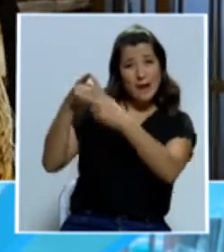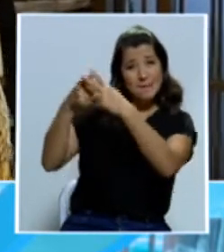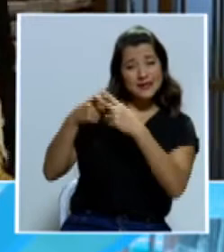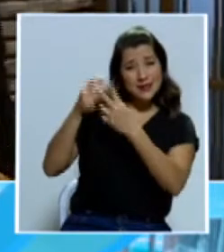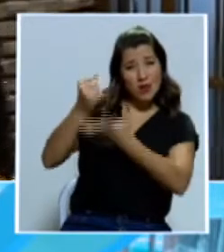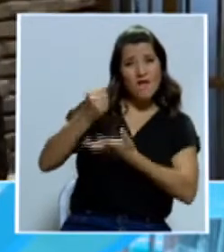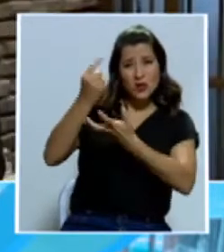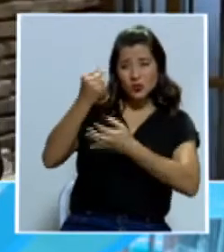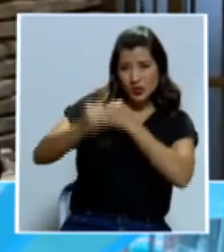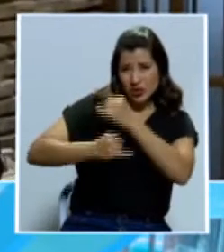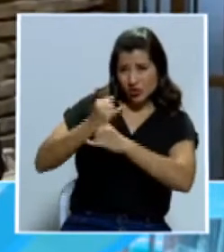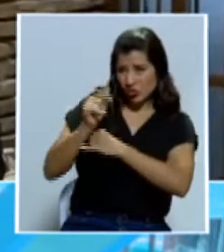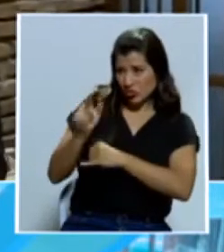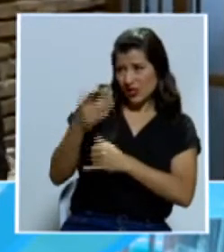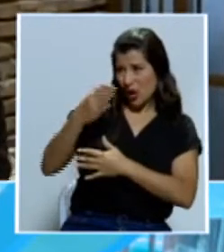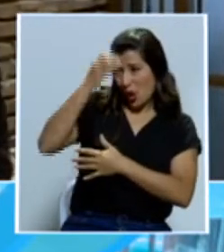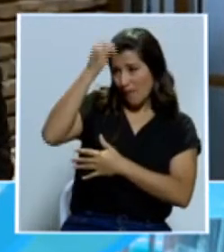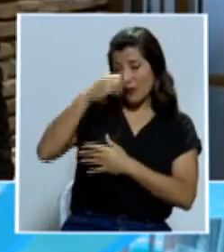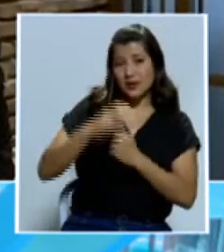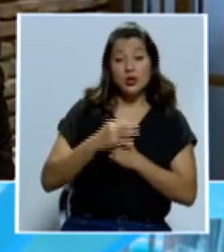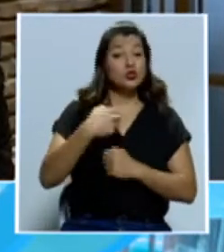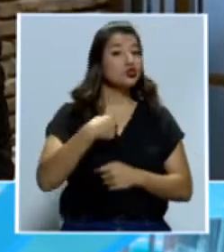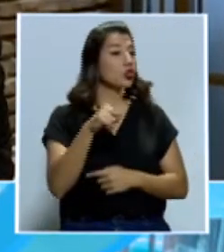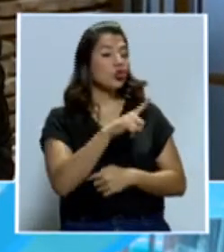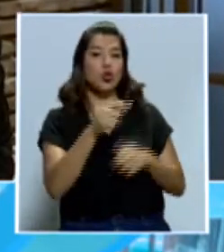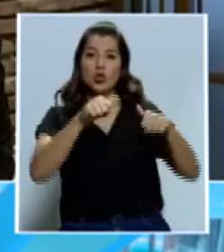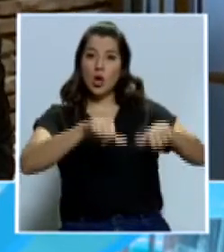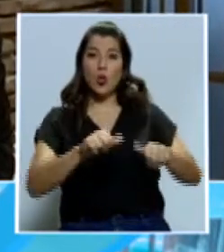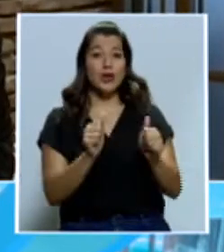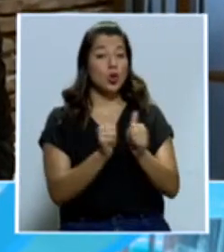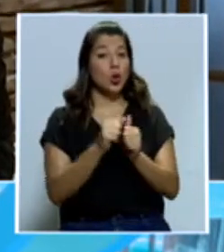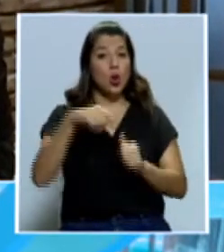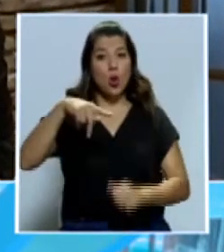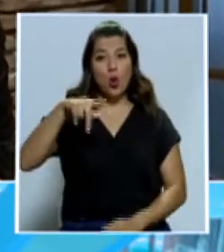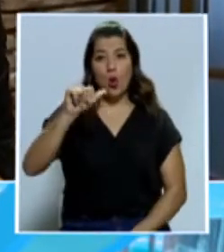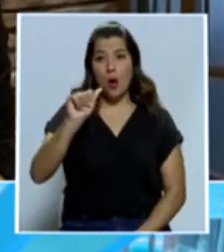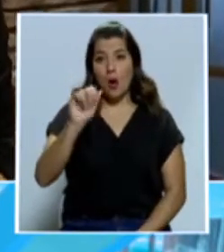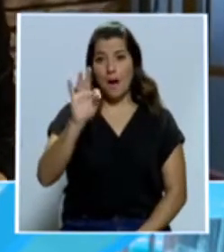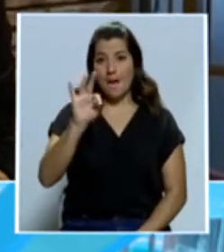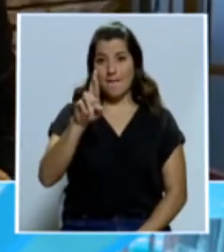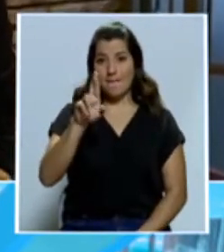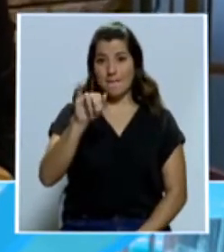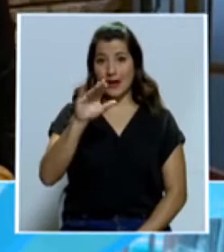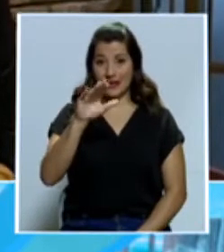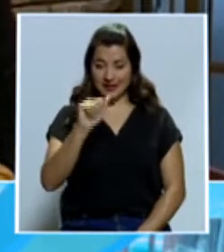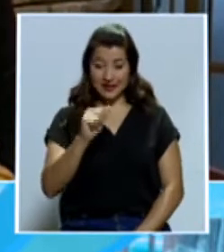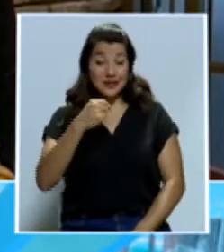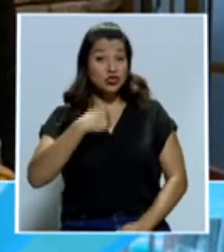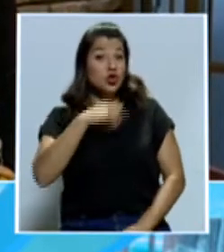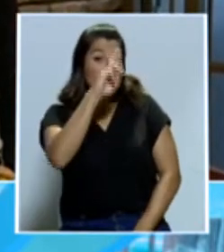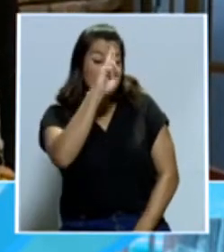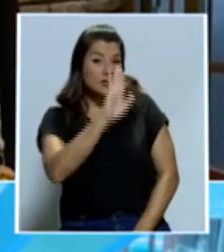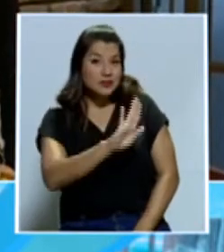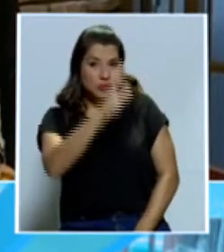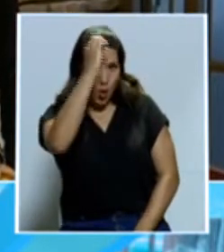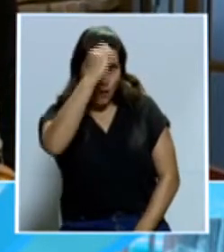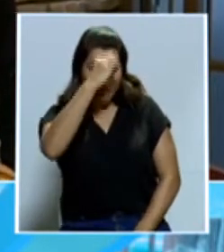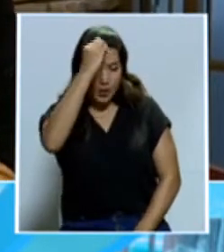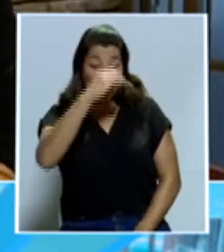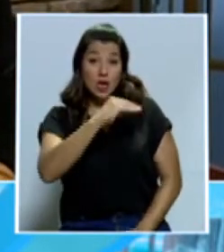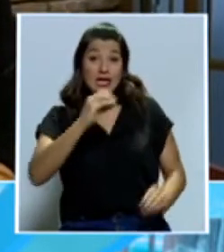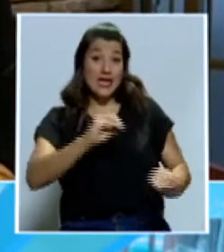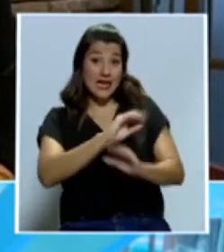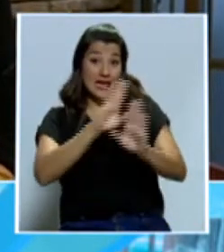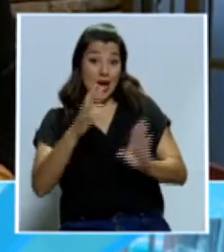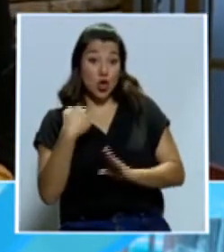Sí, no comparto en ese sentido la decisión de Patricia, sin embargo respeto su posición y por supuesto desde nuestra parte como